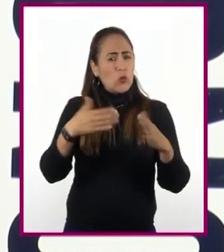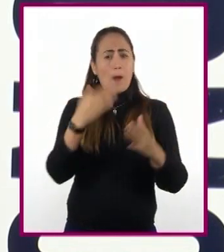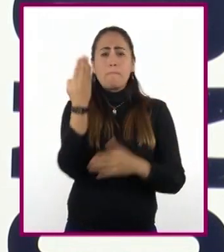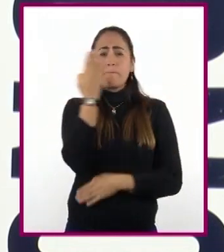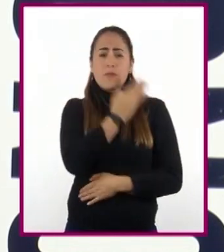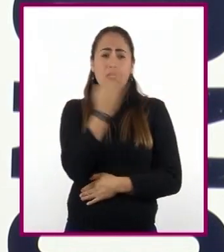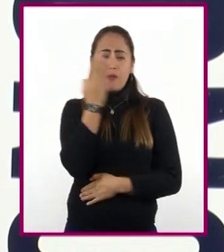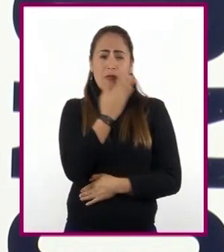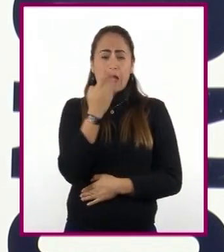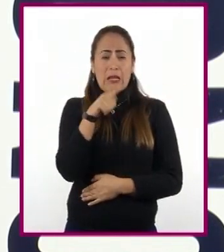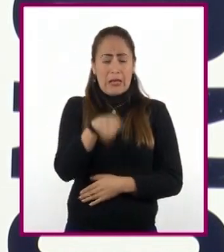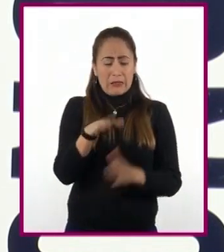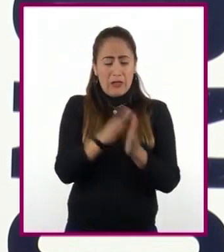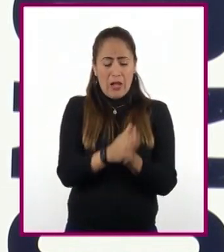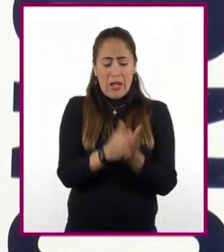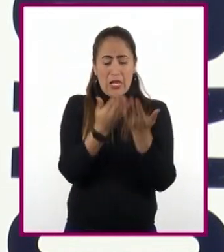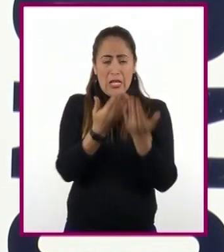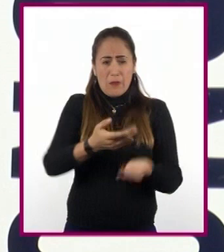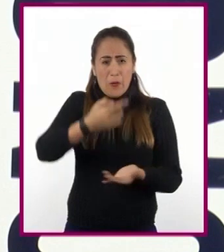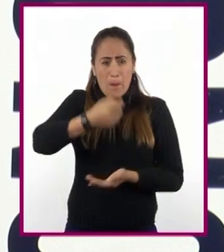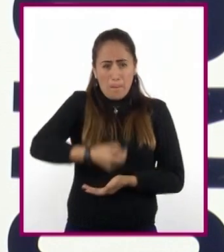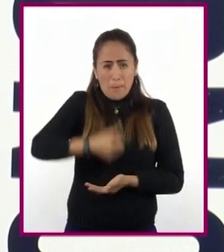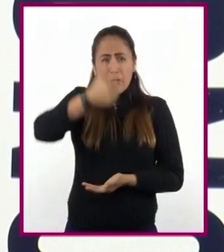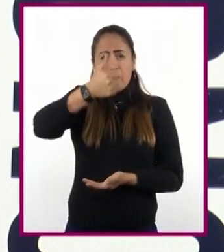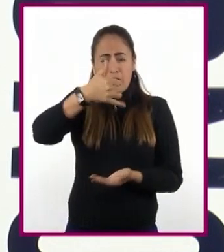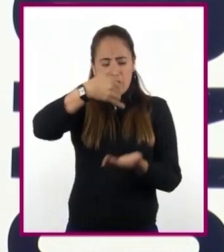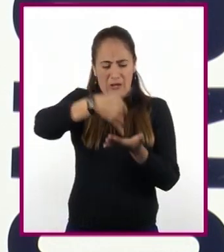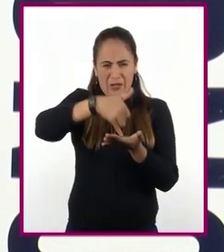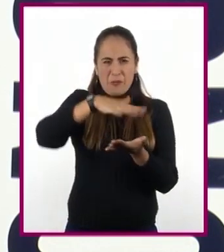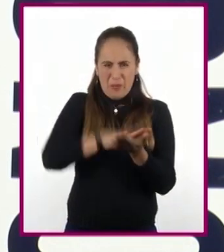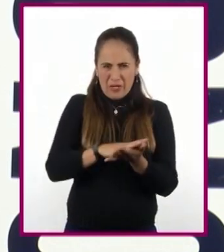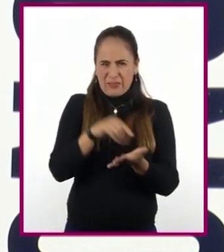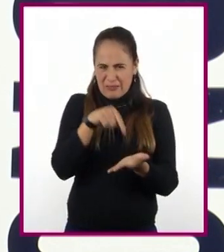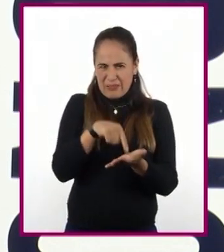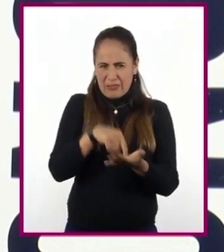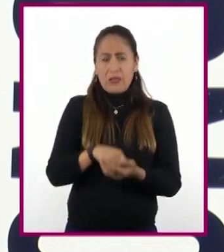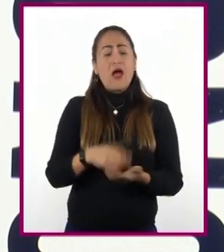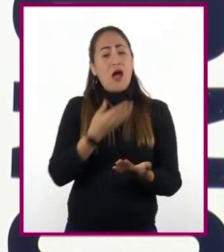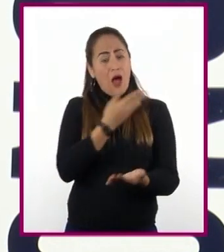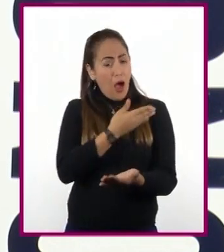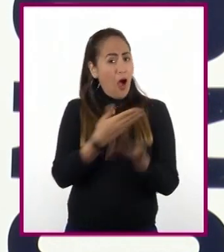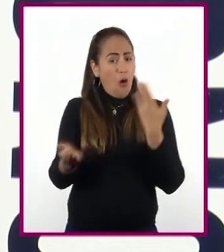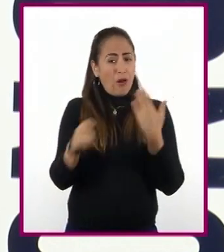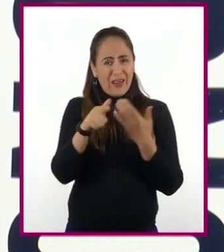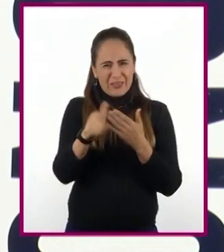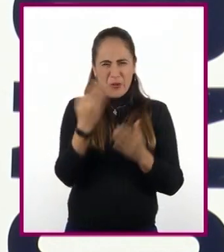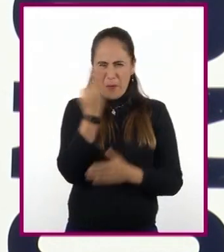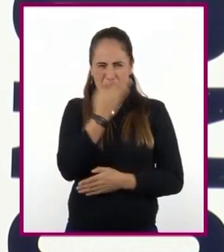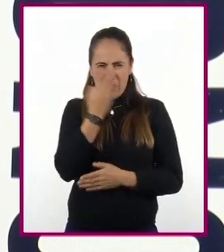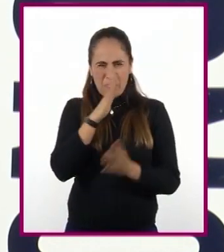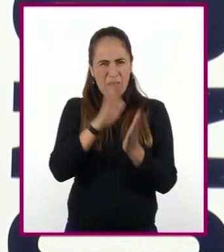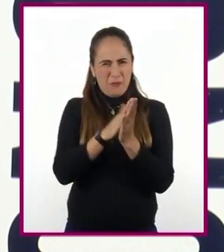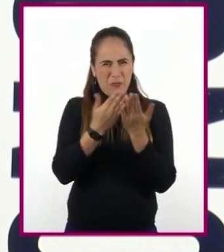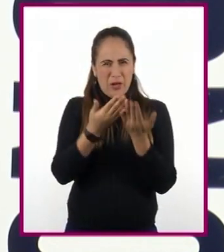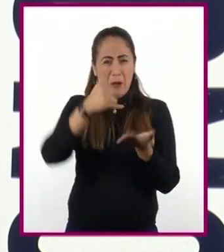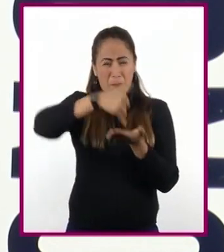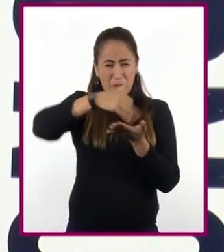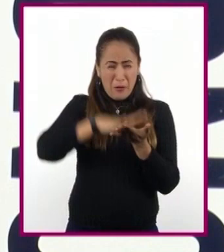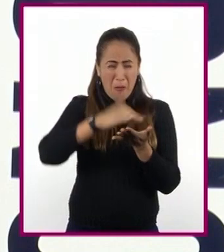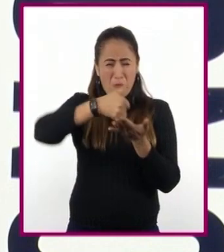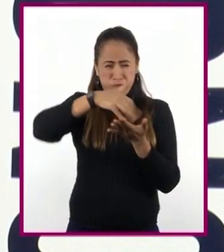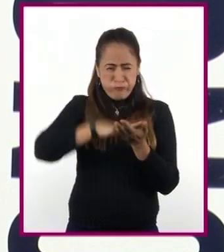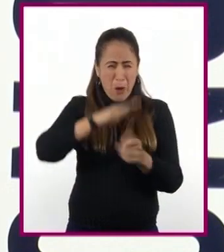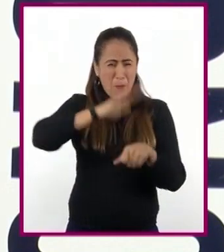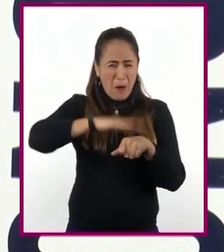primer libro que fue elaborado usando la imprenta y en la actualidad es el libro que tiene mayor cantidad de impresiones a nivel mundial